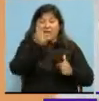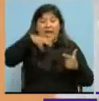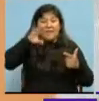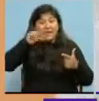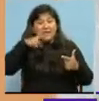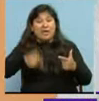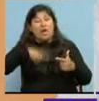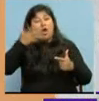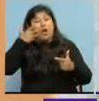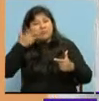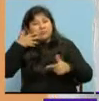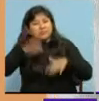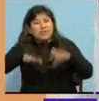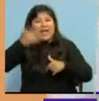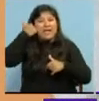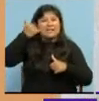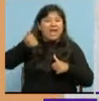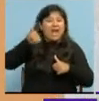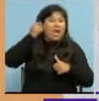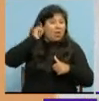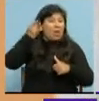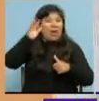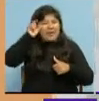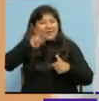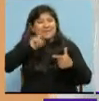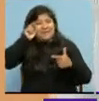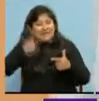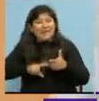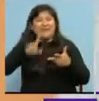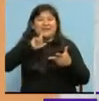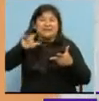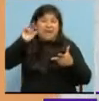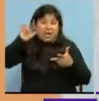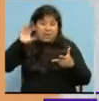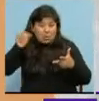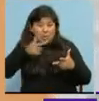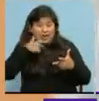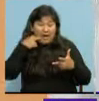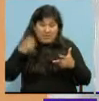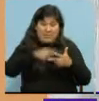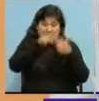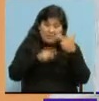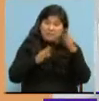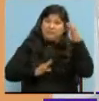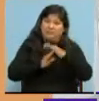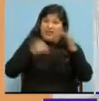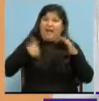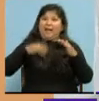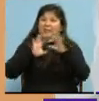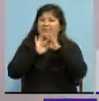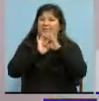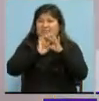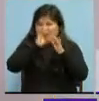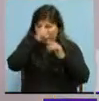que dicho se pasó de los dos son monumentos nacionales y es nuestro deber y obligación cuidarlos cuánto cuesta